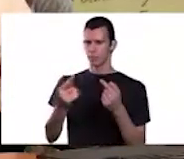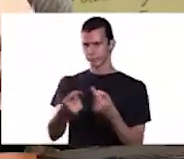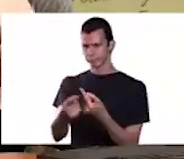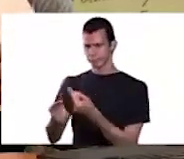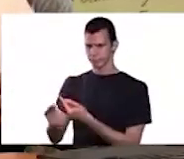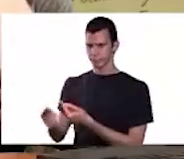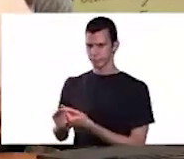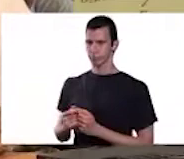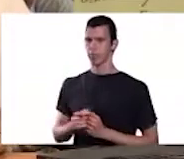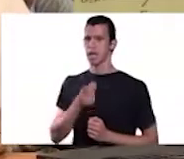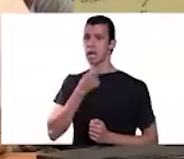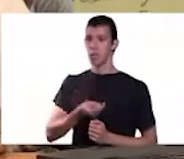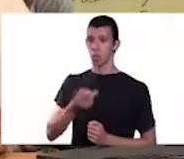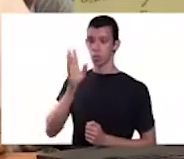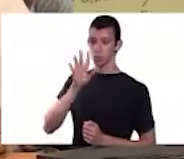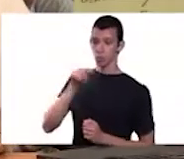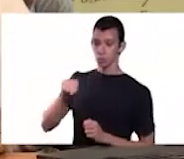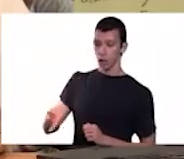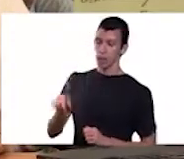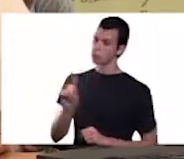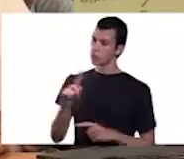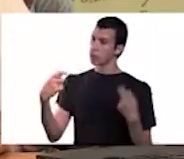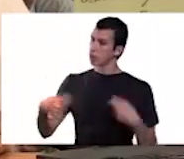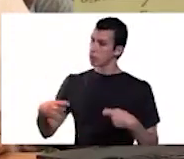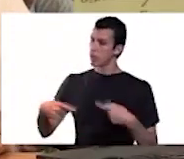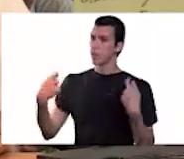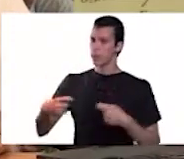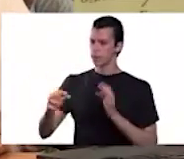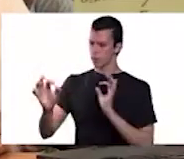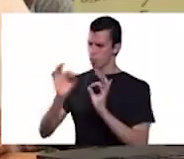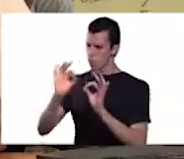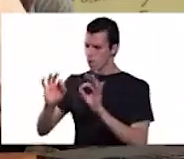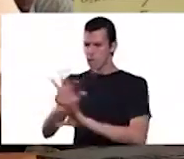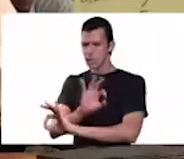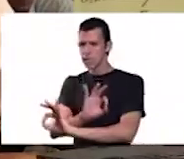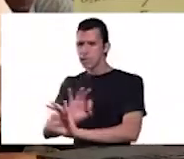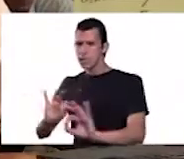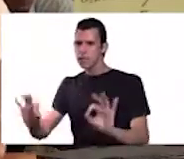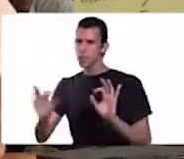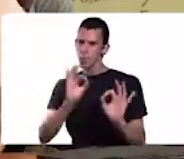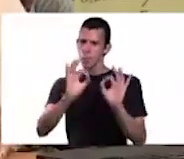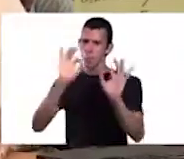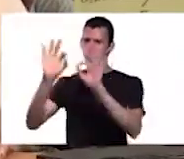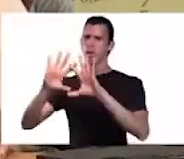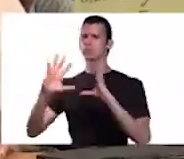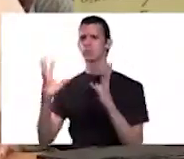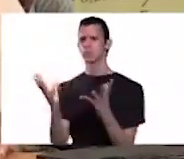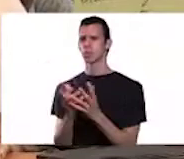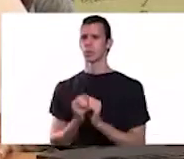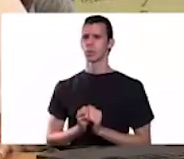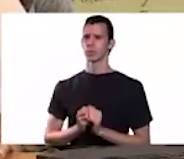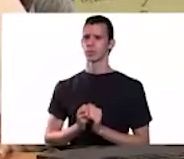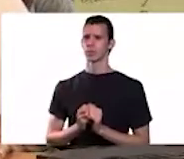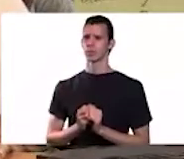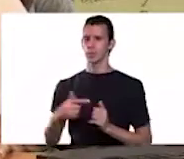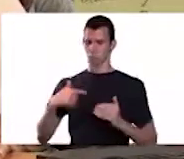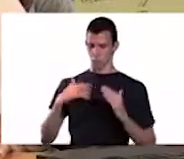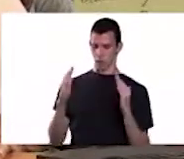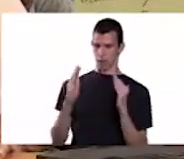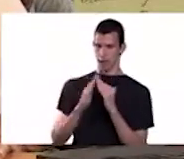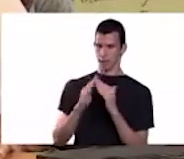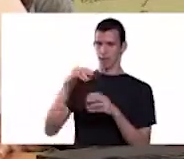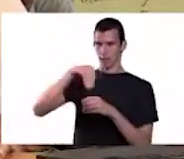lugar. Pero cuando la usemos, tenemos que usarla correctamente. Por eso estamos llamados en nuestra localidad, en